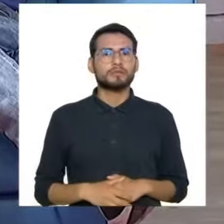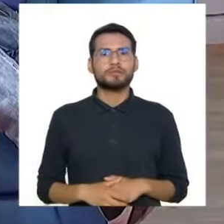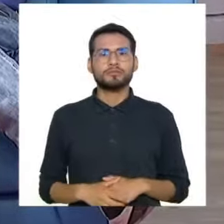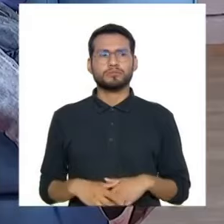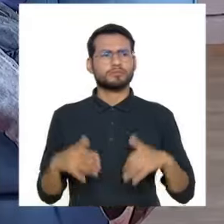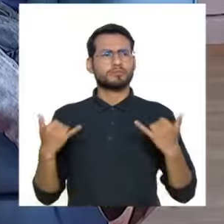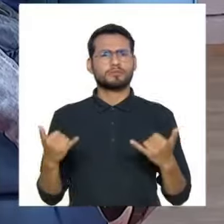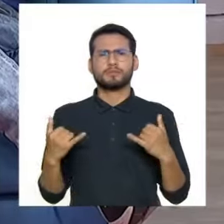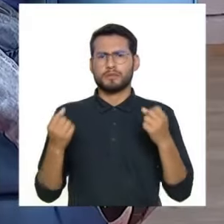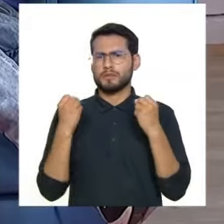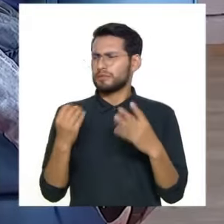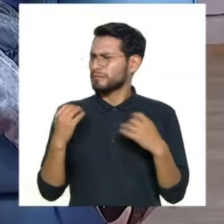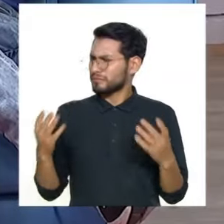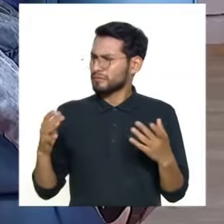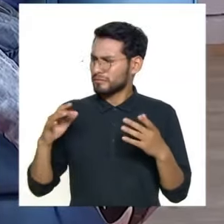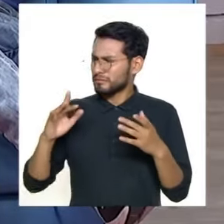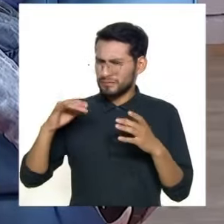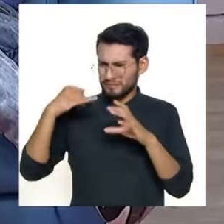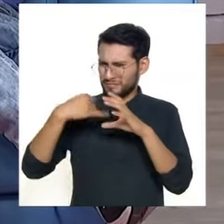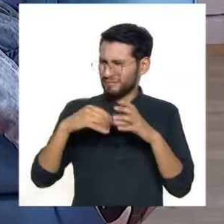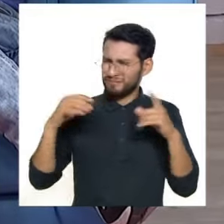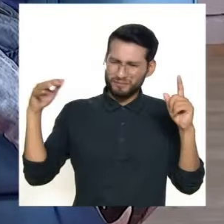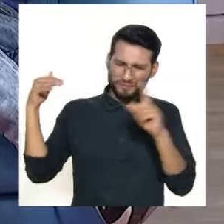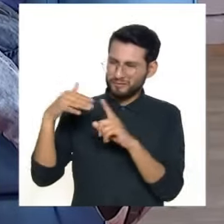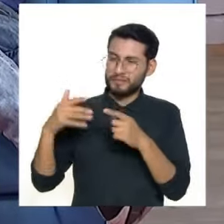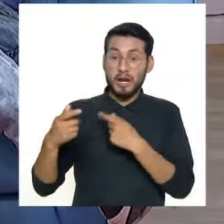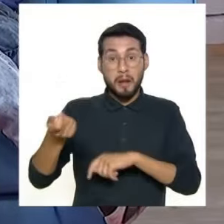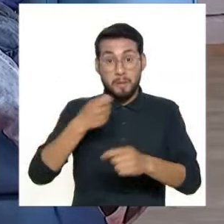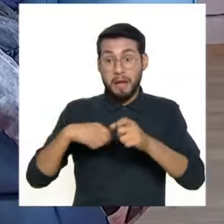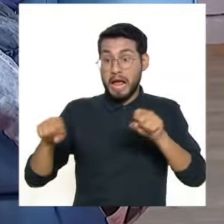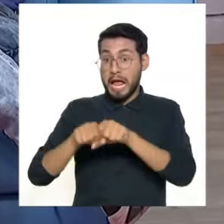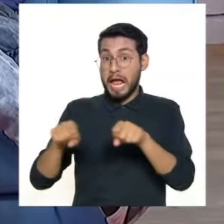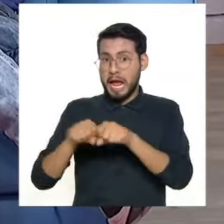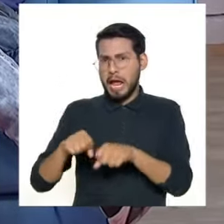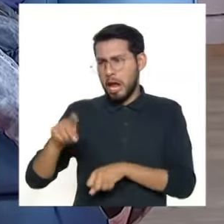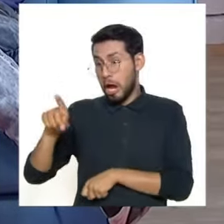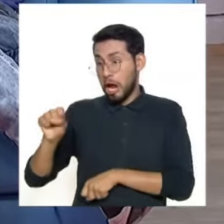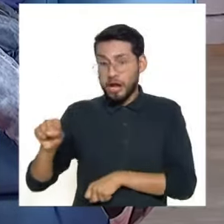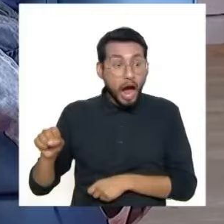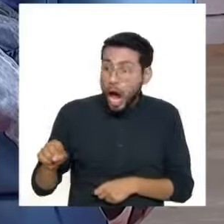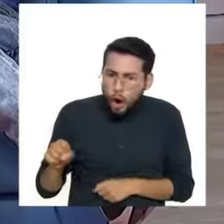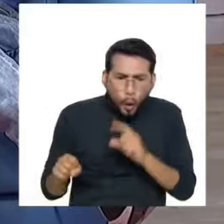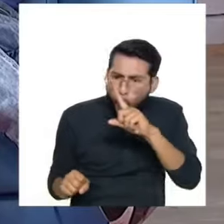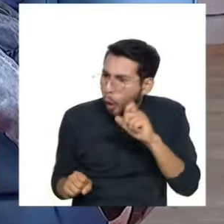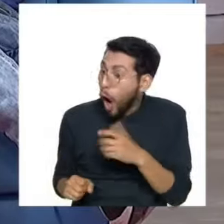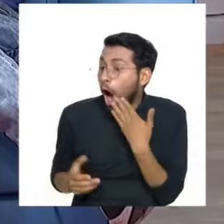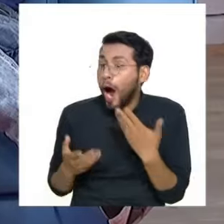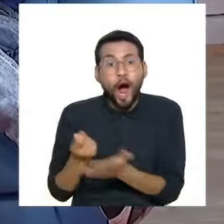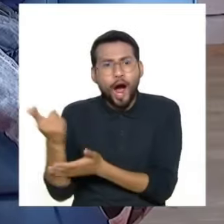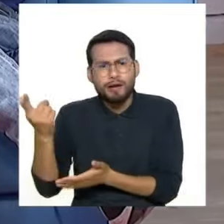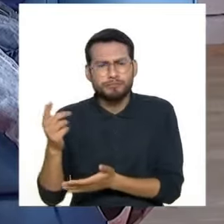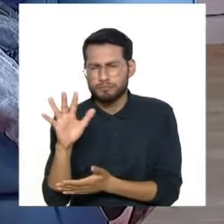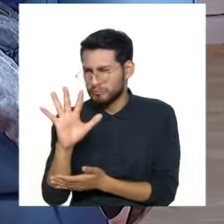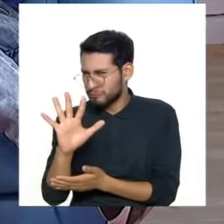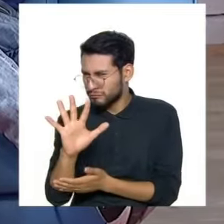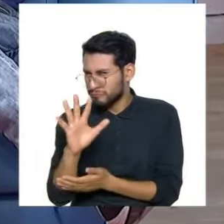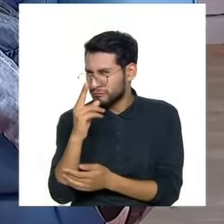ahora tanta demanda en internet y como tú dices no hay gente que te ofrece zapatos a un sol y la gente dice Ay qué tal ofertón siempre hay que